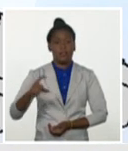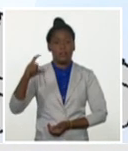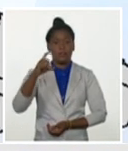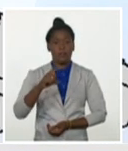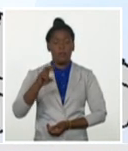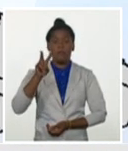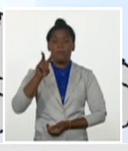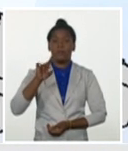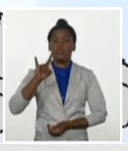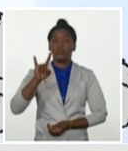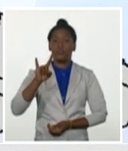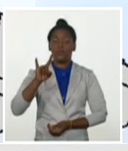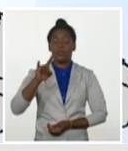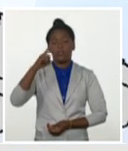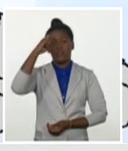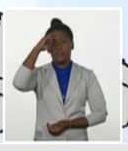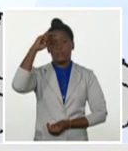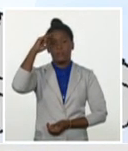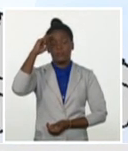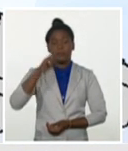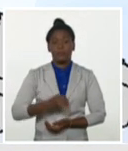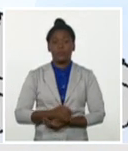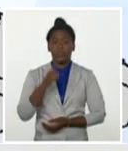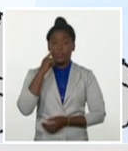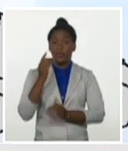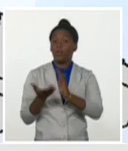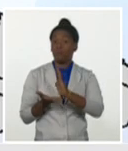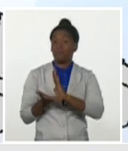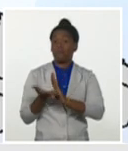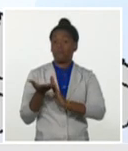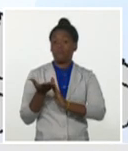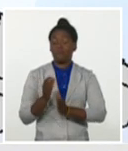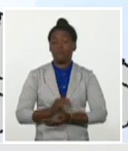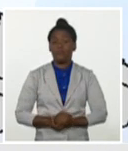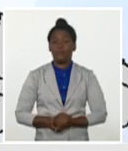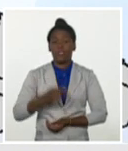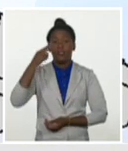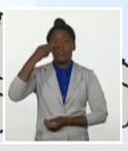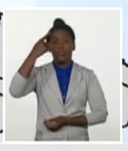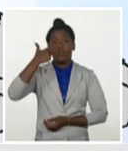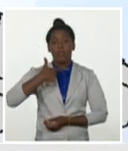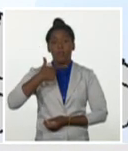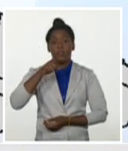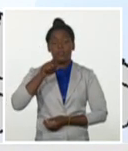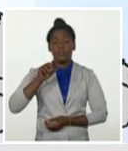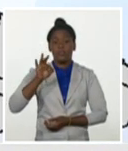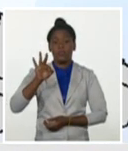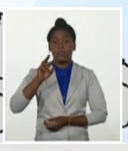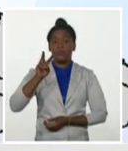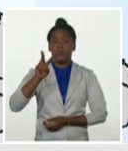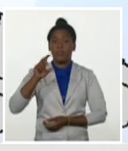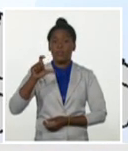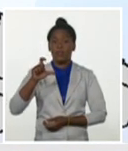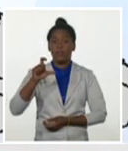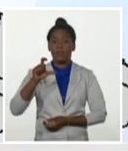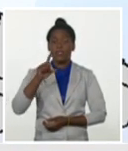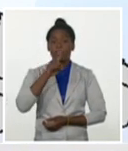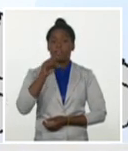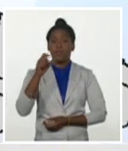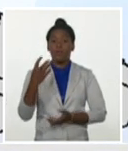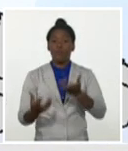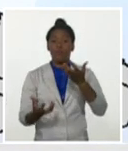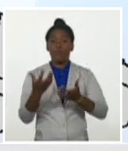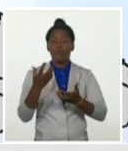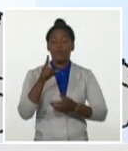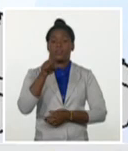en Santi Espíritu son cifras elevadas. Ciego de Ávila 18, Cienfuegos 17